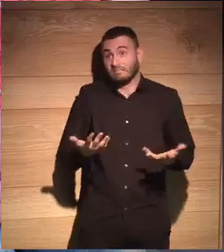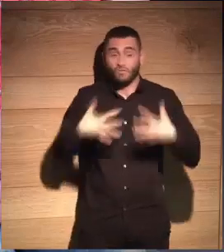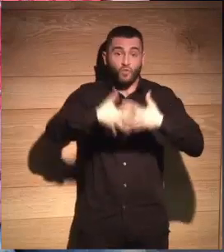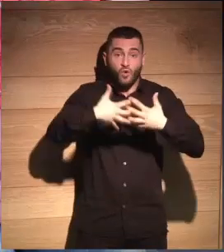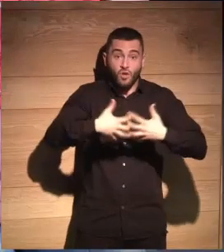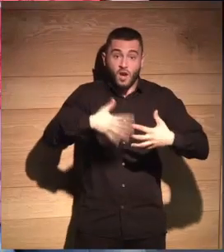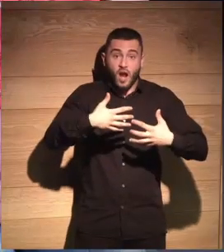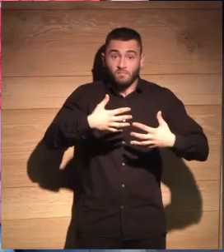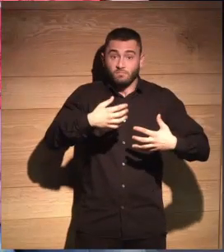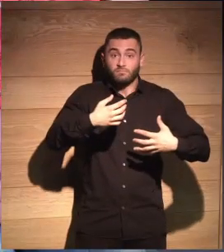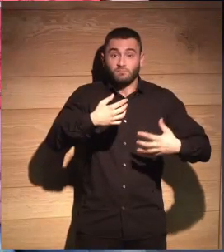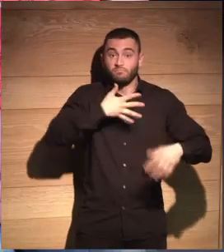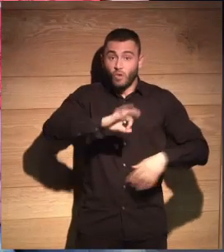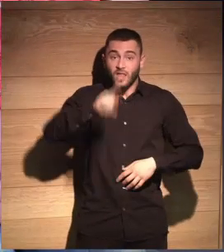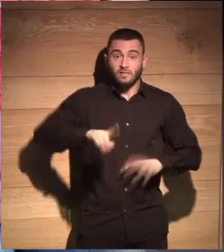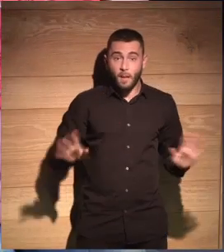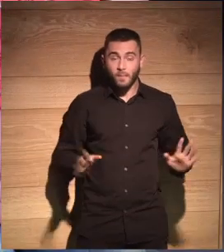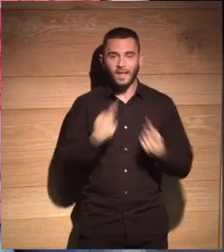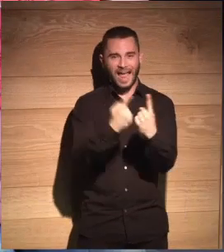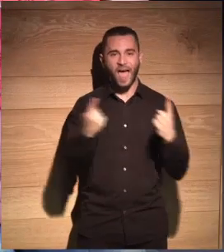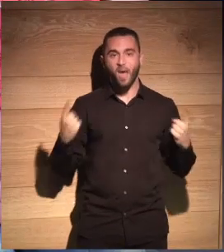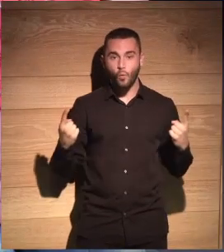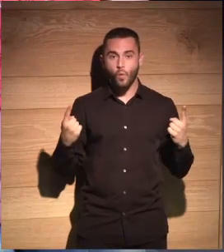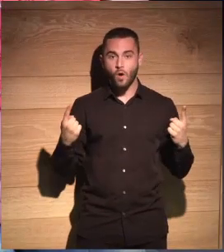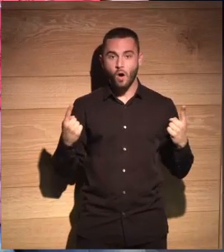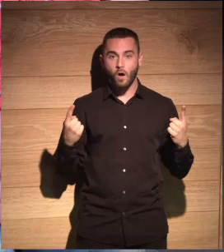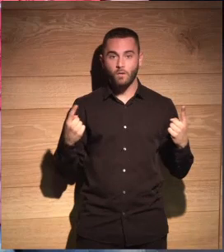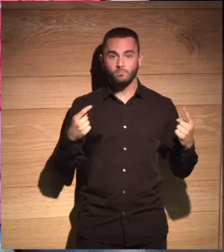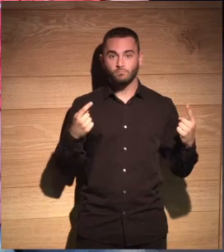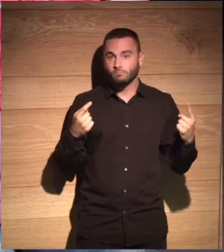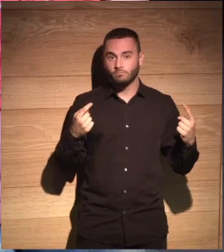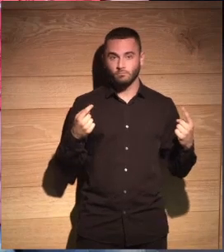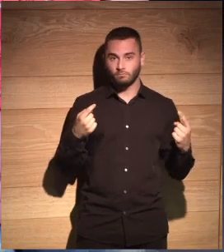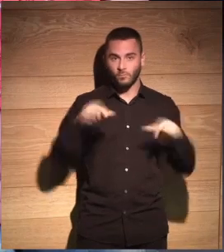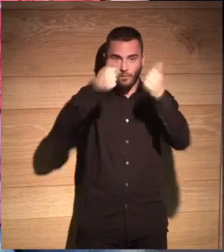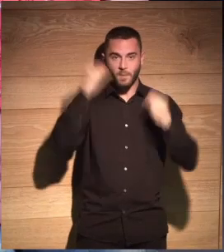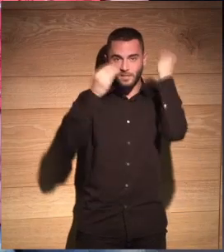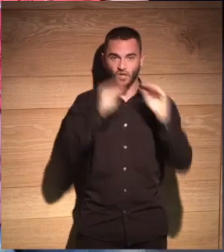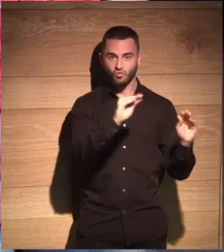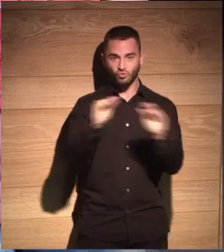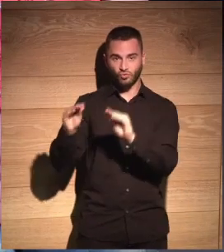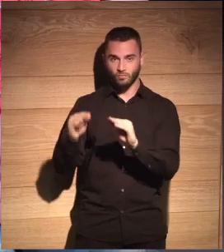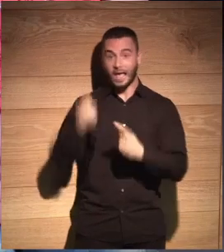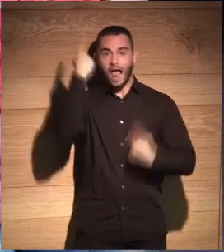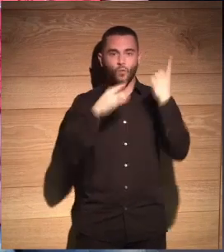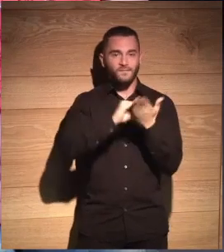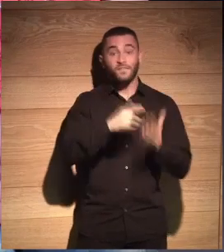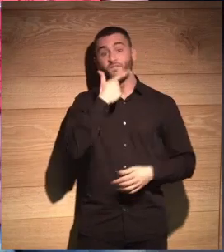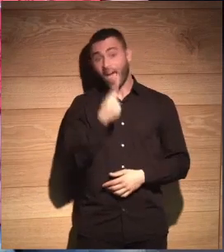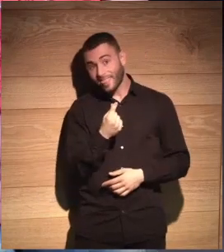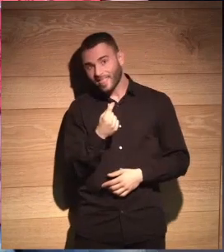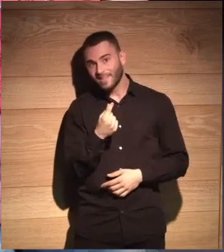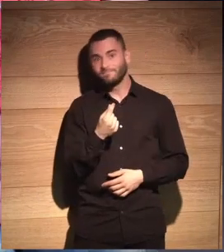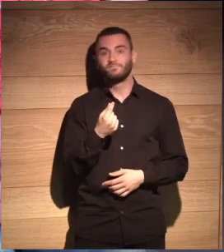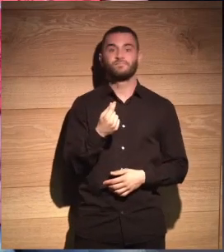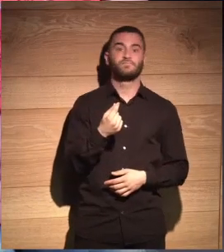lo... Al final, cada uno da su interpretación. Quiero decir que a veces es fácil y otras veces no es